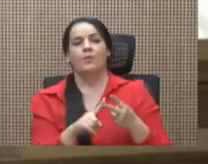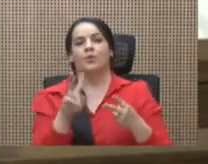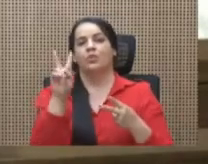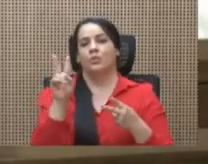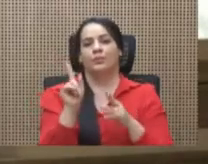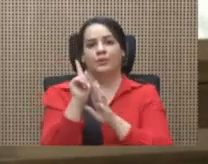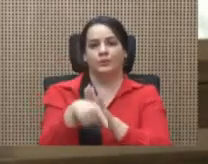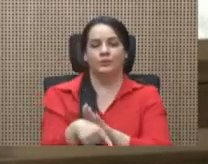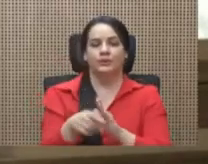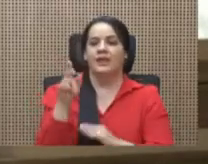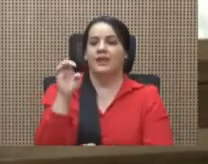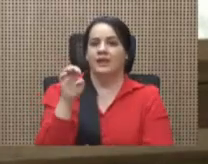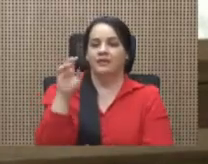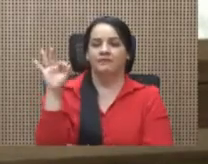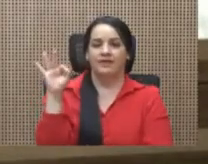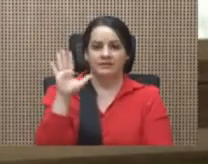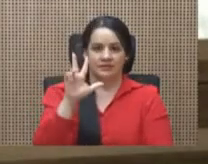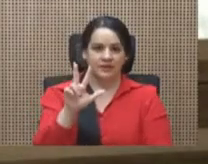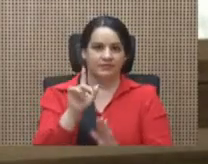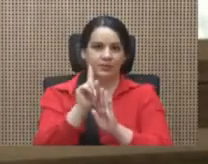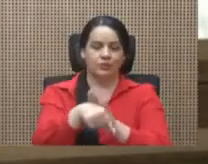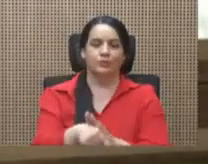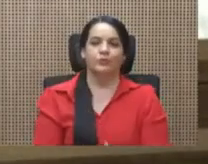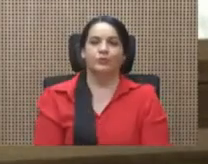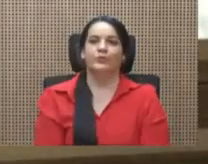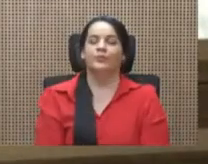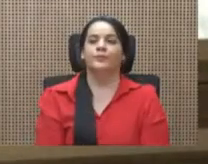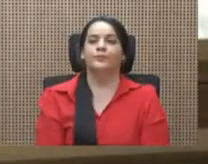palabra don Eli Feinsack por 3 minutos.